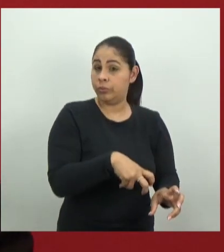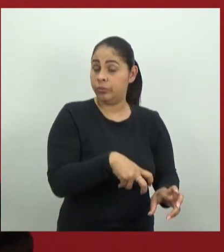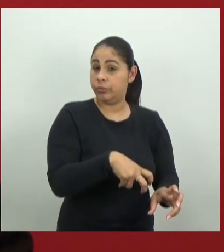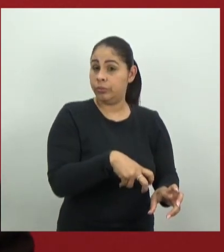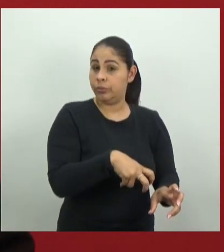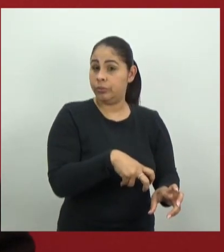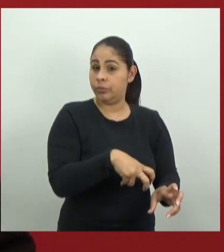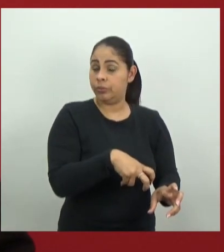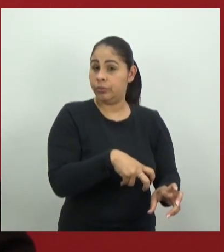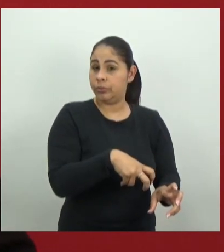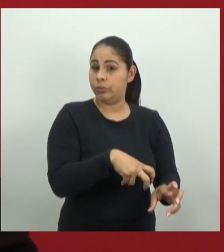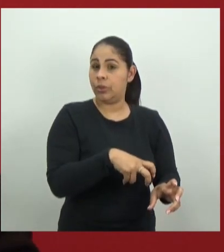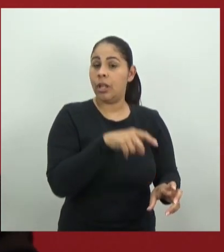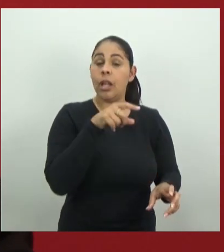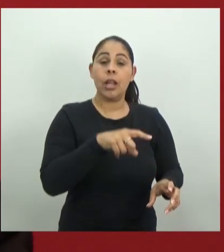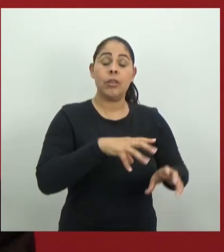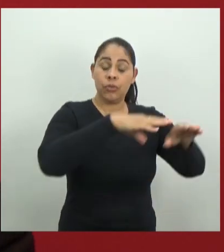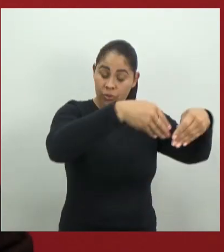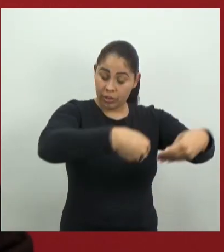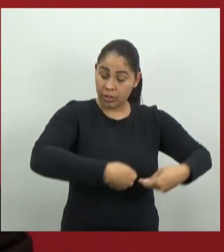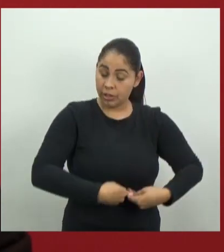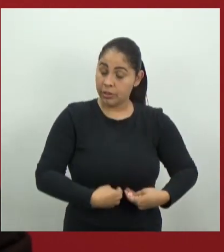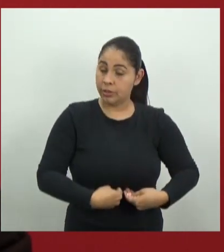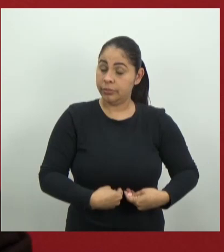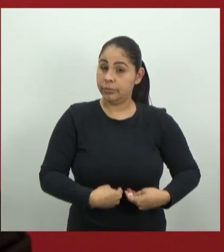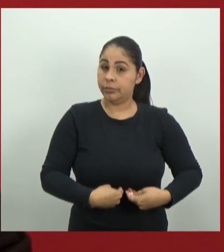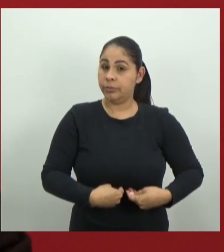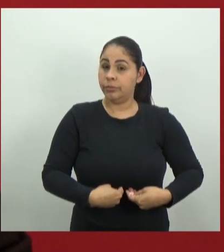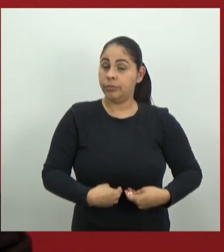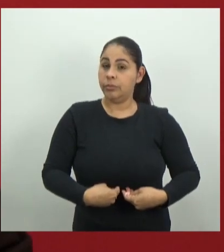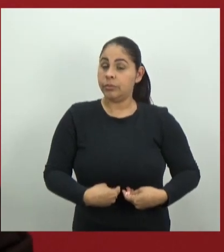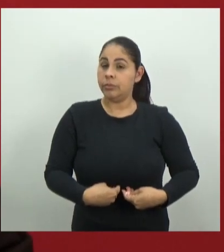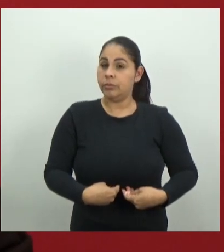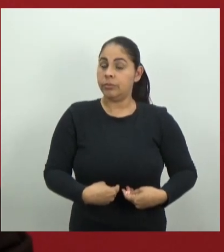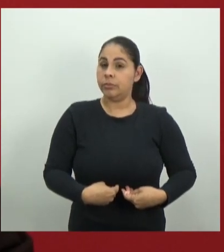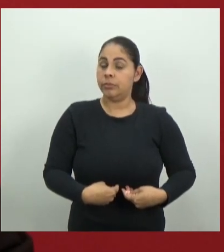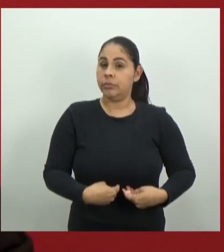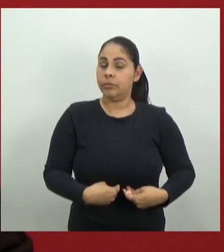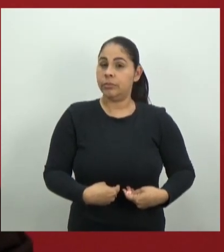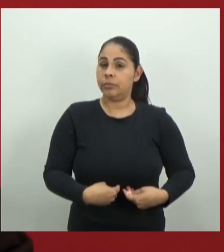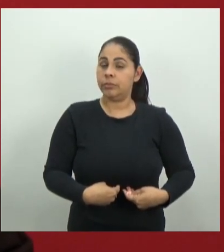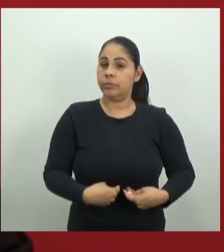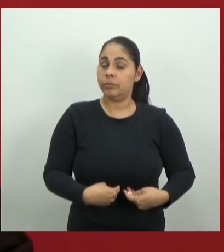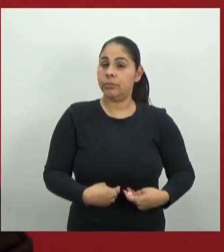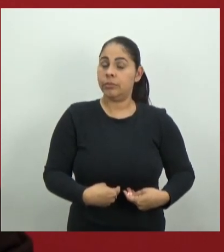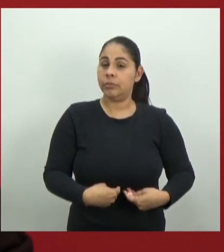probablemente el monte Tabor o Hermón, como algunos dicen, cuando ellos